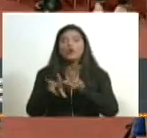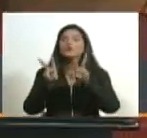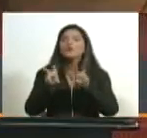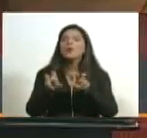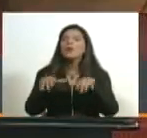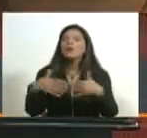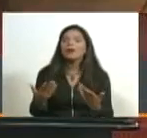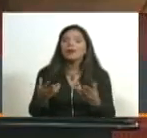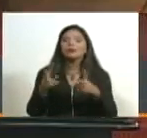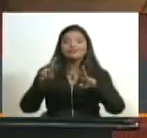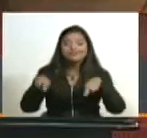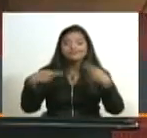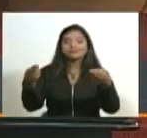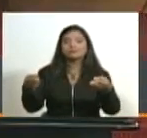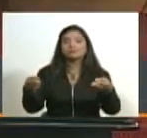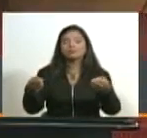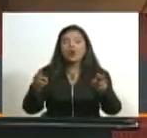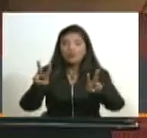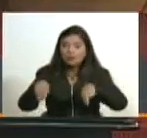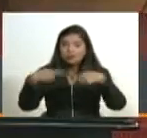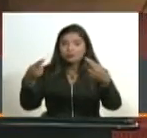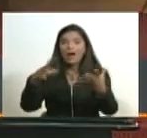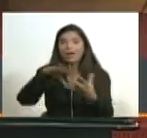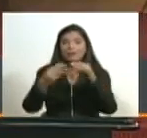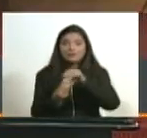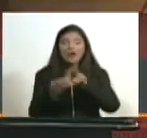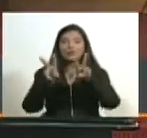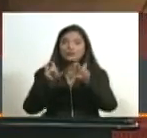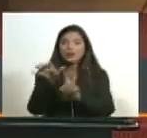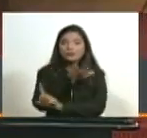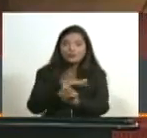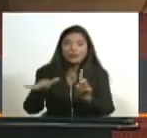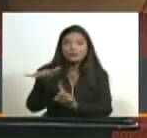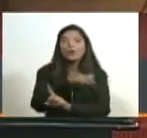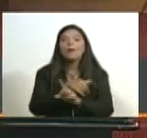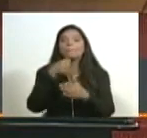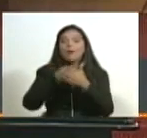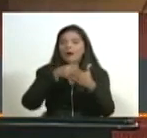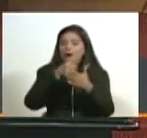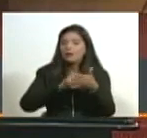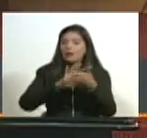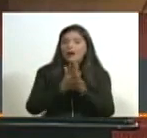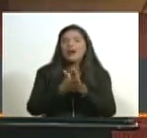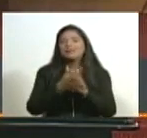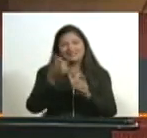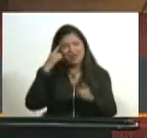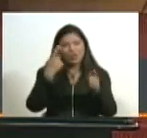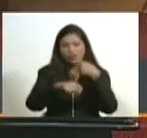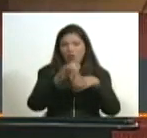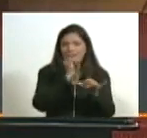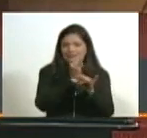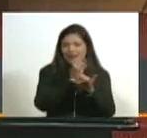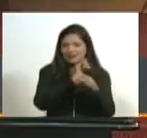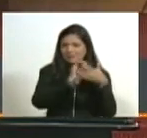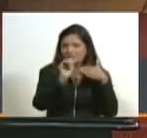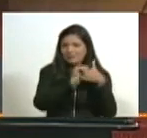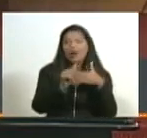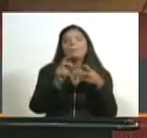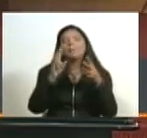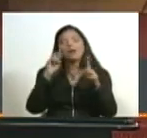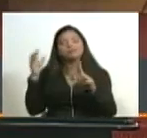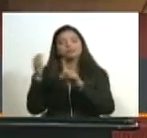es renovar, adaptarlo, como digo yo, a las circunstancias, para combatir al dólar today, para lograr la paz, para hacer